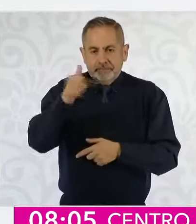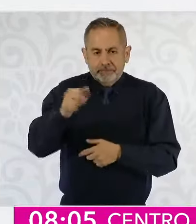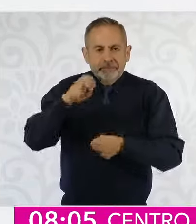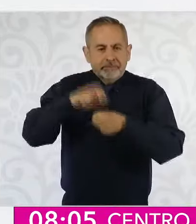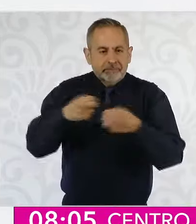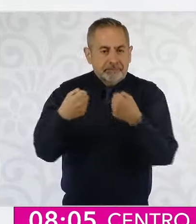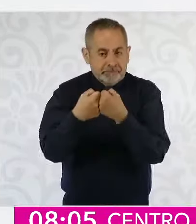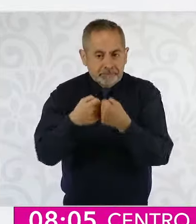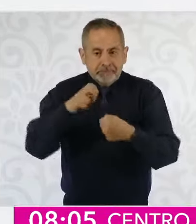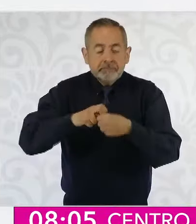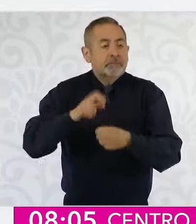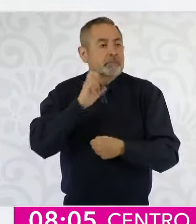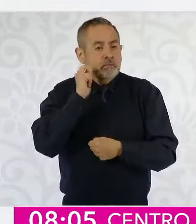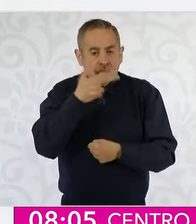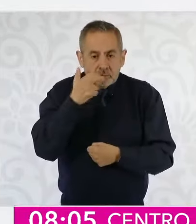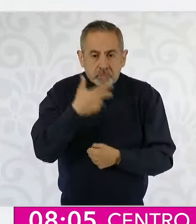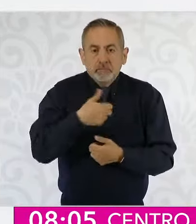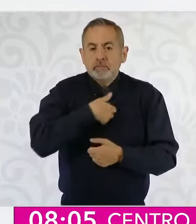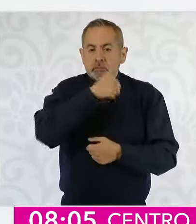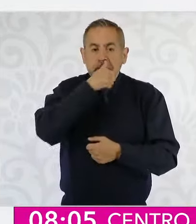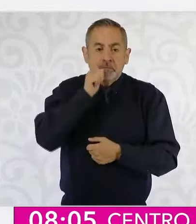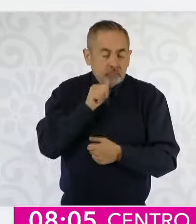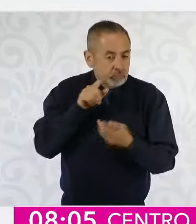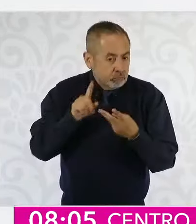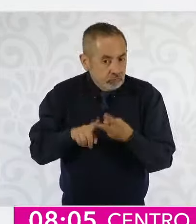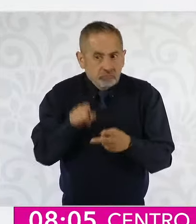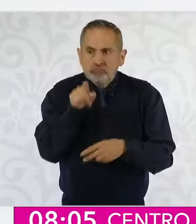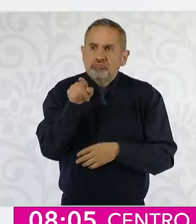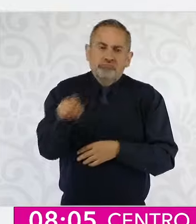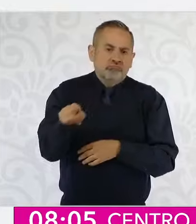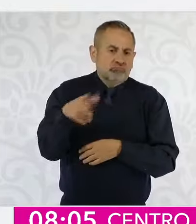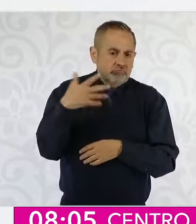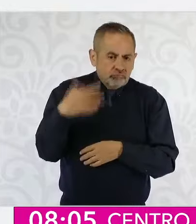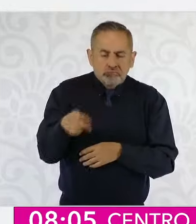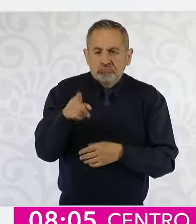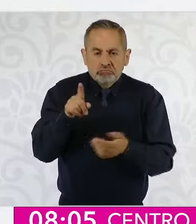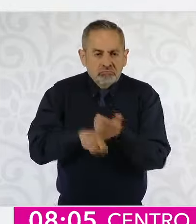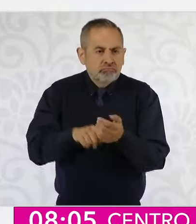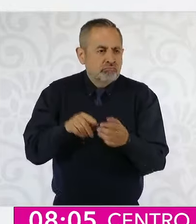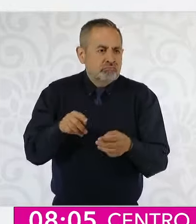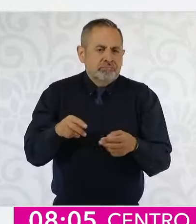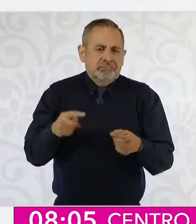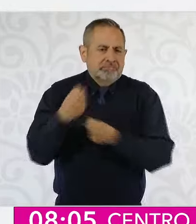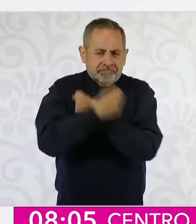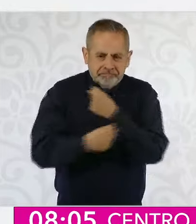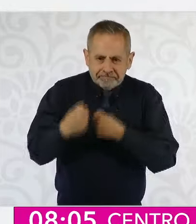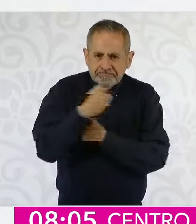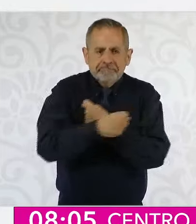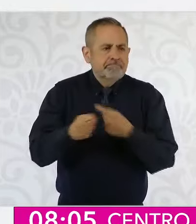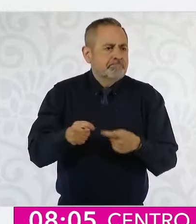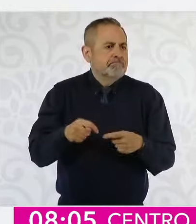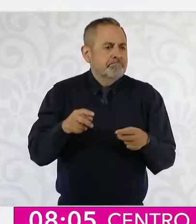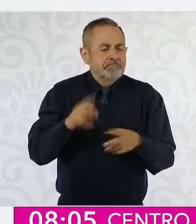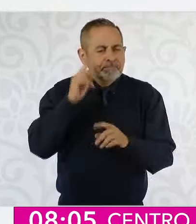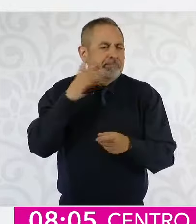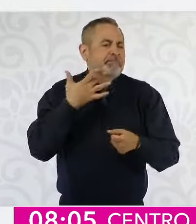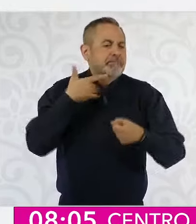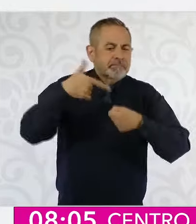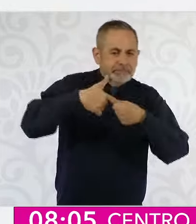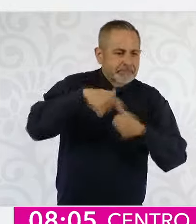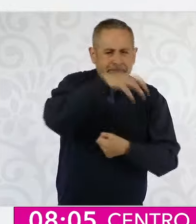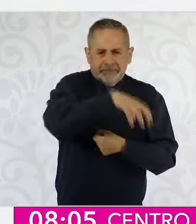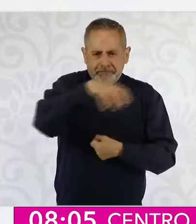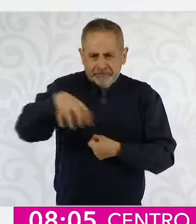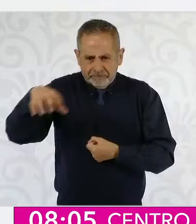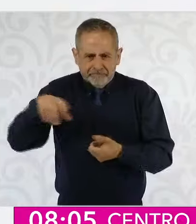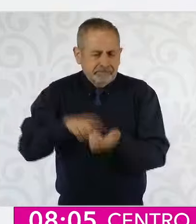frontera, en Chihuahua, en Ciudad Juárez, donde tiene supermercados, tiene gasolineras,